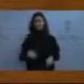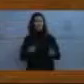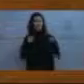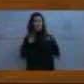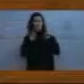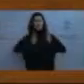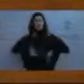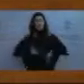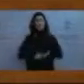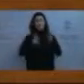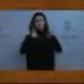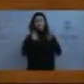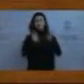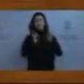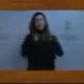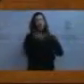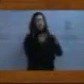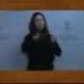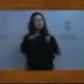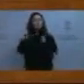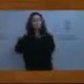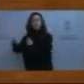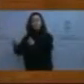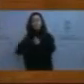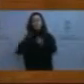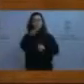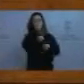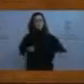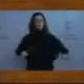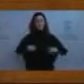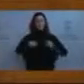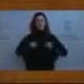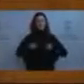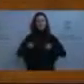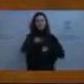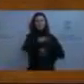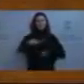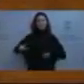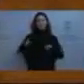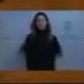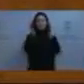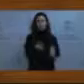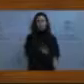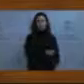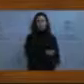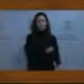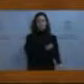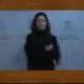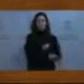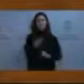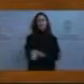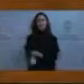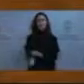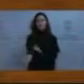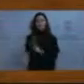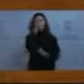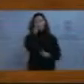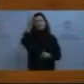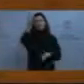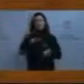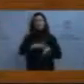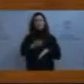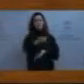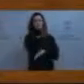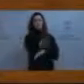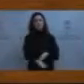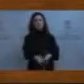concretos, con ya segmentos concretos de la población, con resultados y con números. Y mire, le voy a poner otro, que ya me imagino que esto para usted ya será como